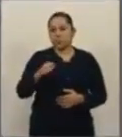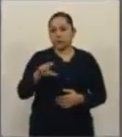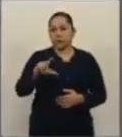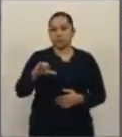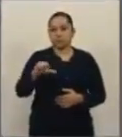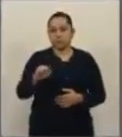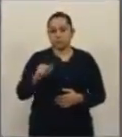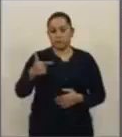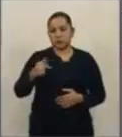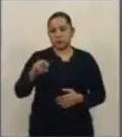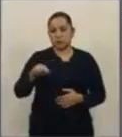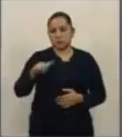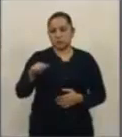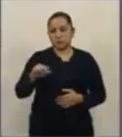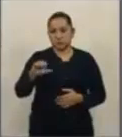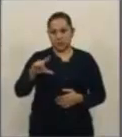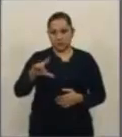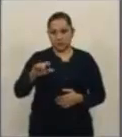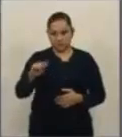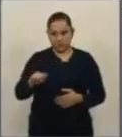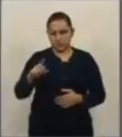Jorge Luis González Parral,